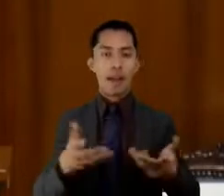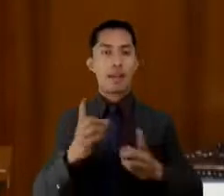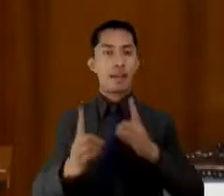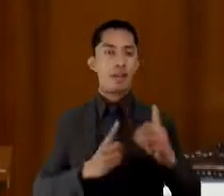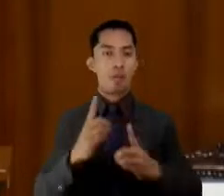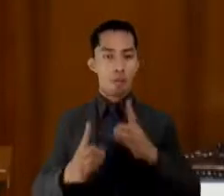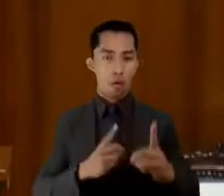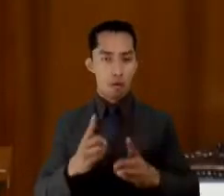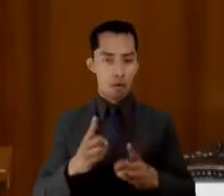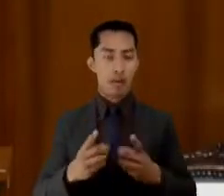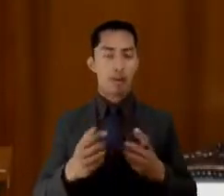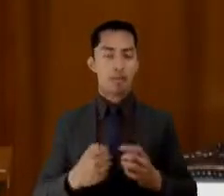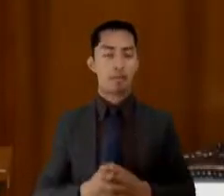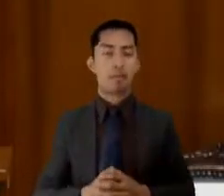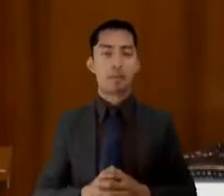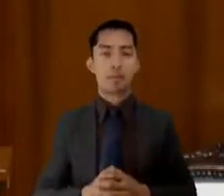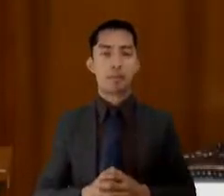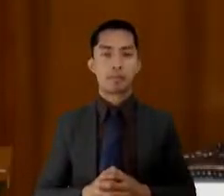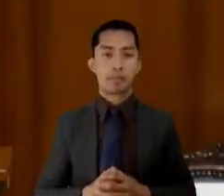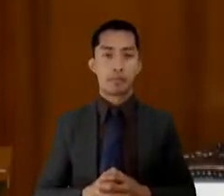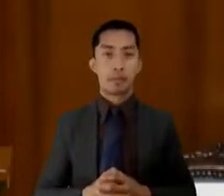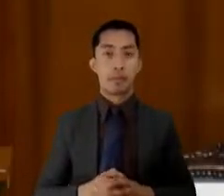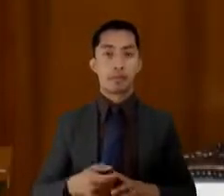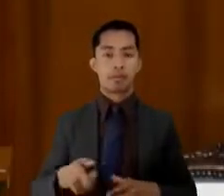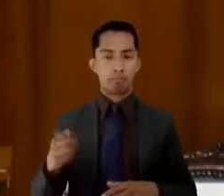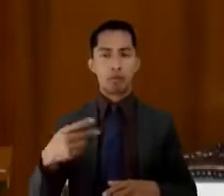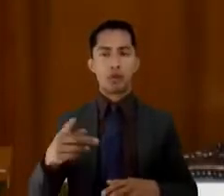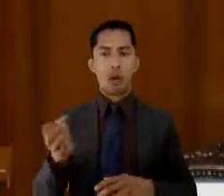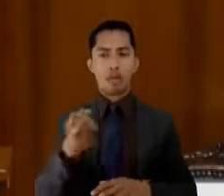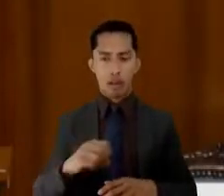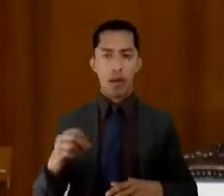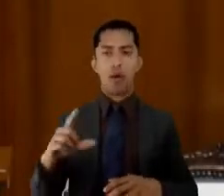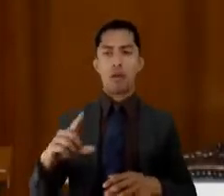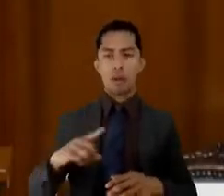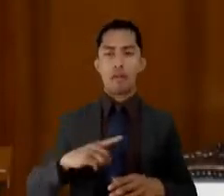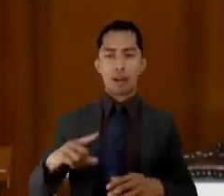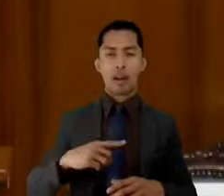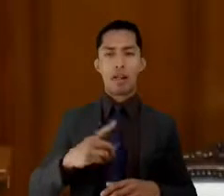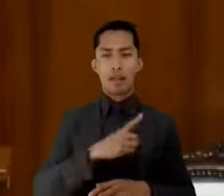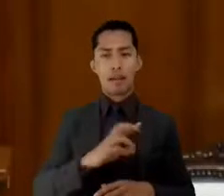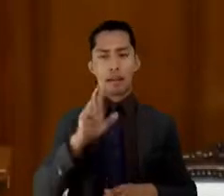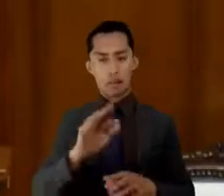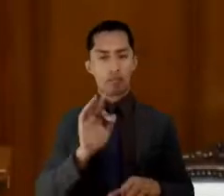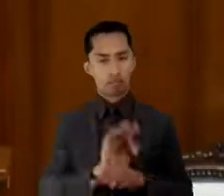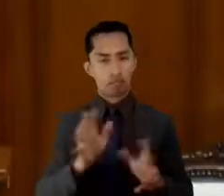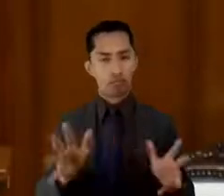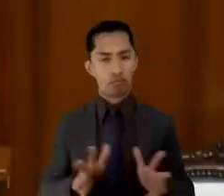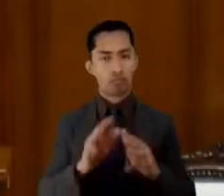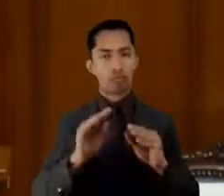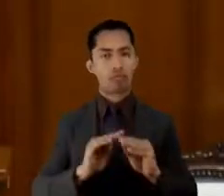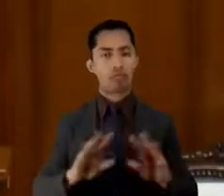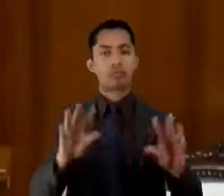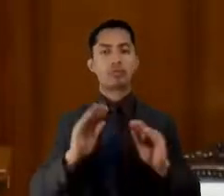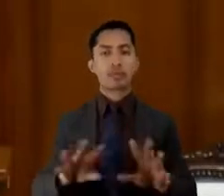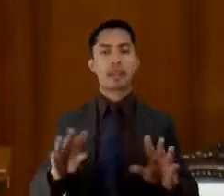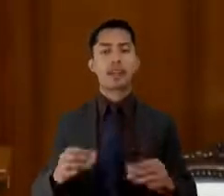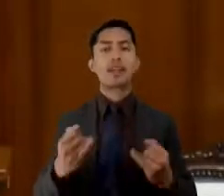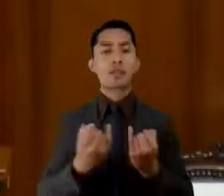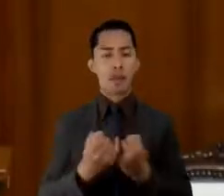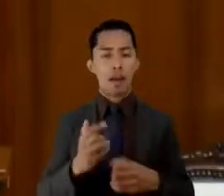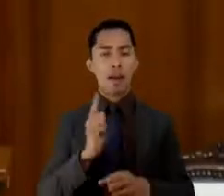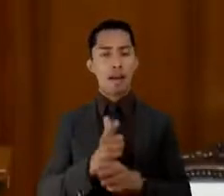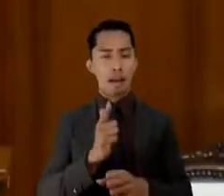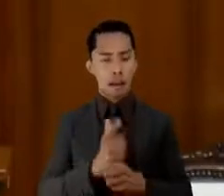deportiva. A la luz de las obligaciones generales del Estado de respeto, protección, garantía y promoción, e identificar